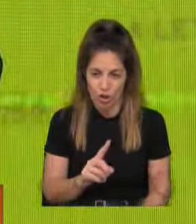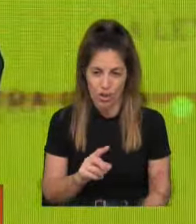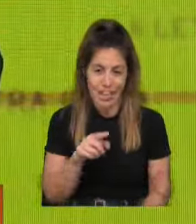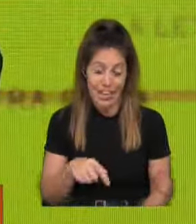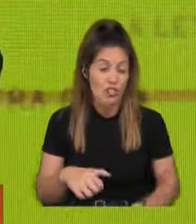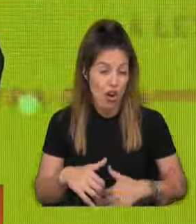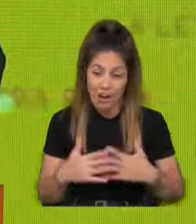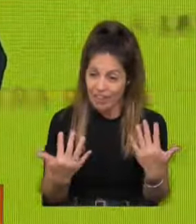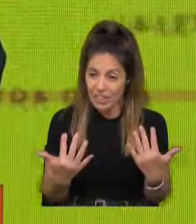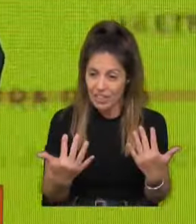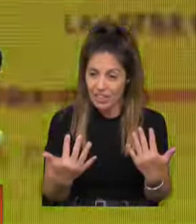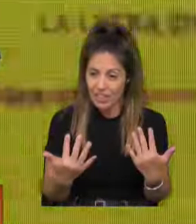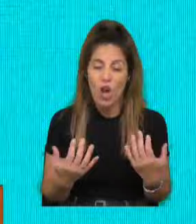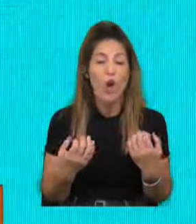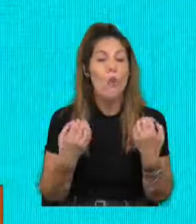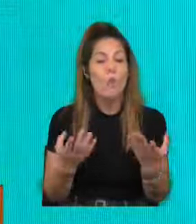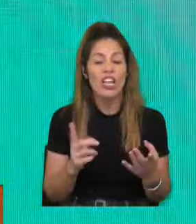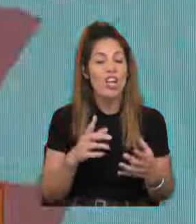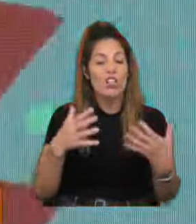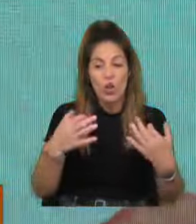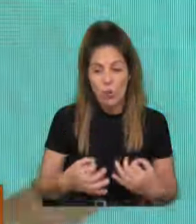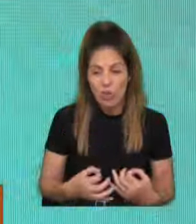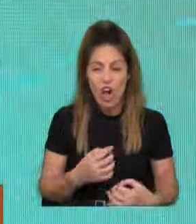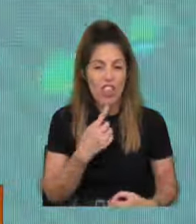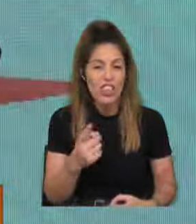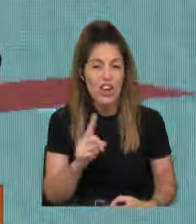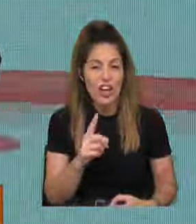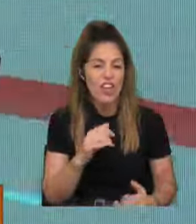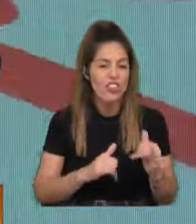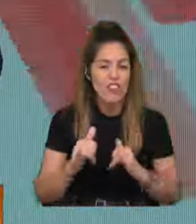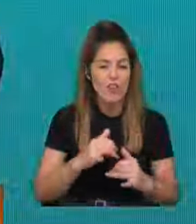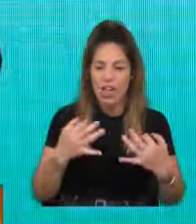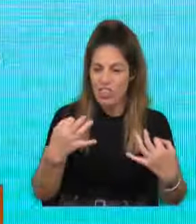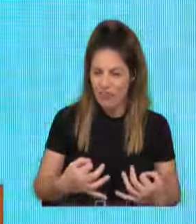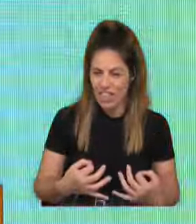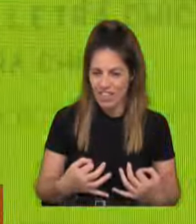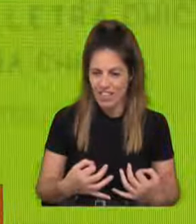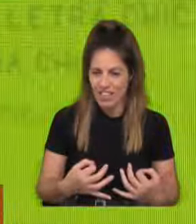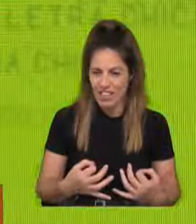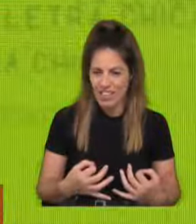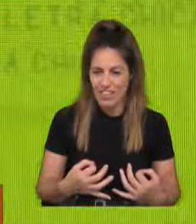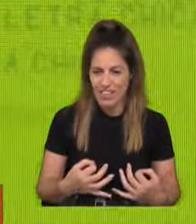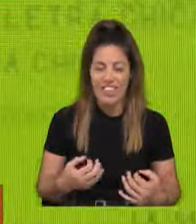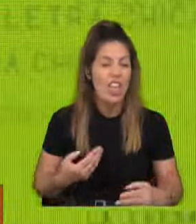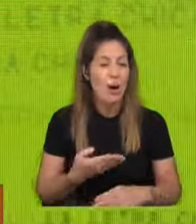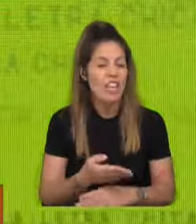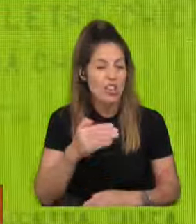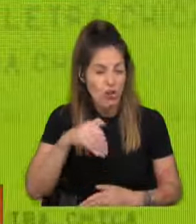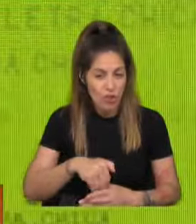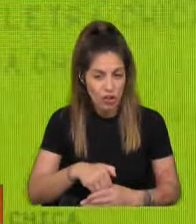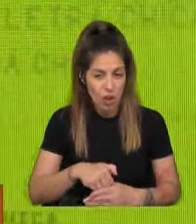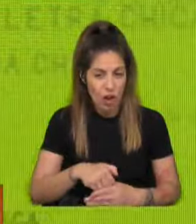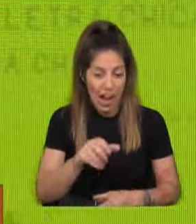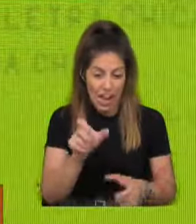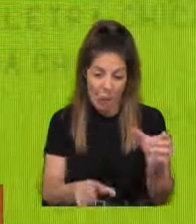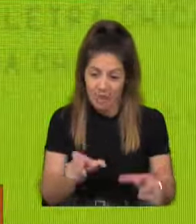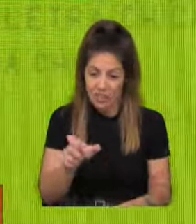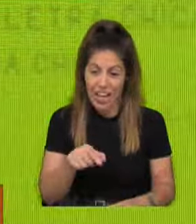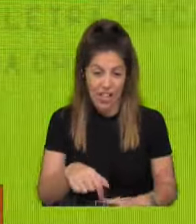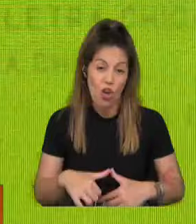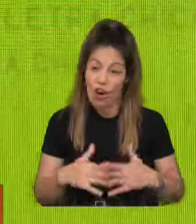es grave porque no se cumplió con eso porque dijo que no se había informado bien y era y estaba pidiendo el voto a la ciudadanía eso es